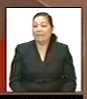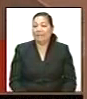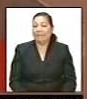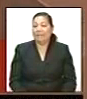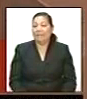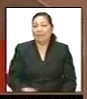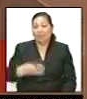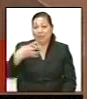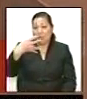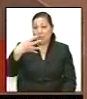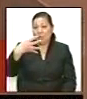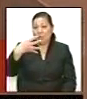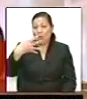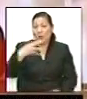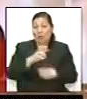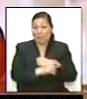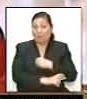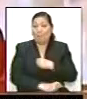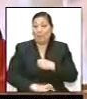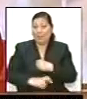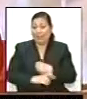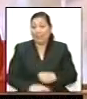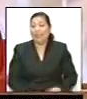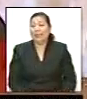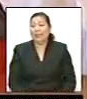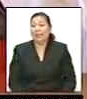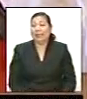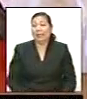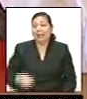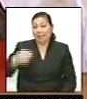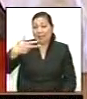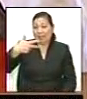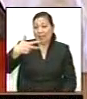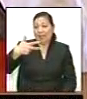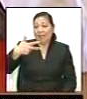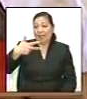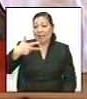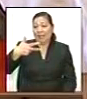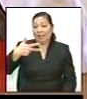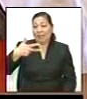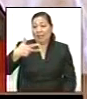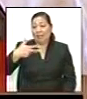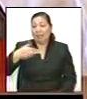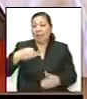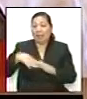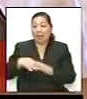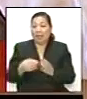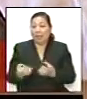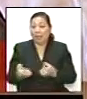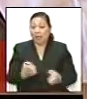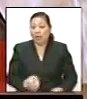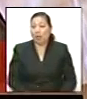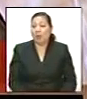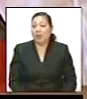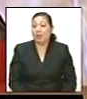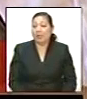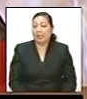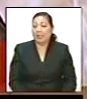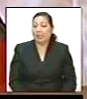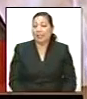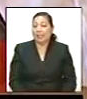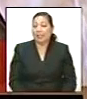De los cuatro países de la alianza, tres son miembros del PPT. Colombia no es miembro del